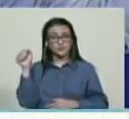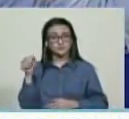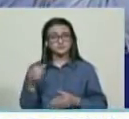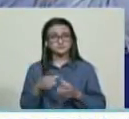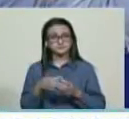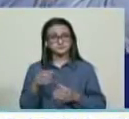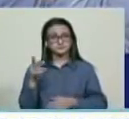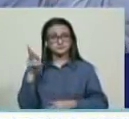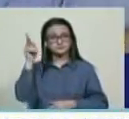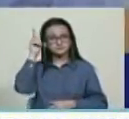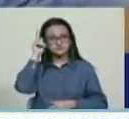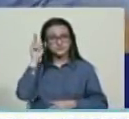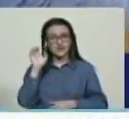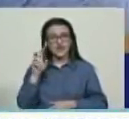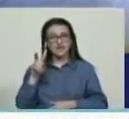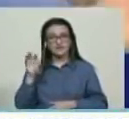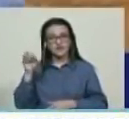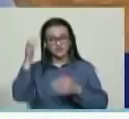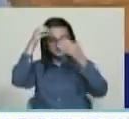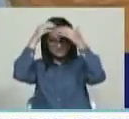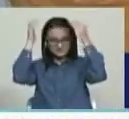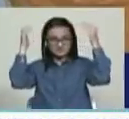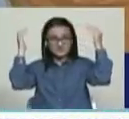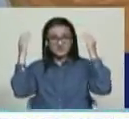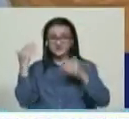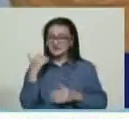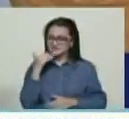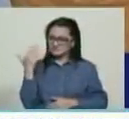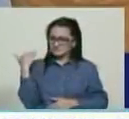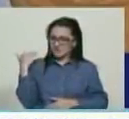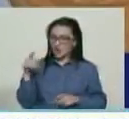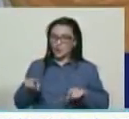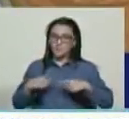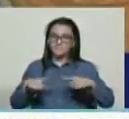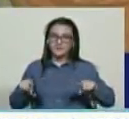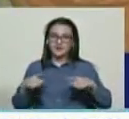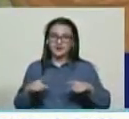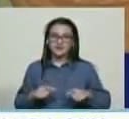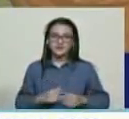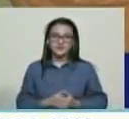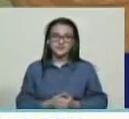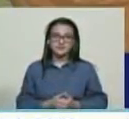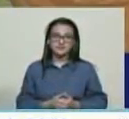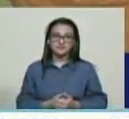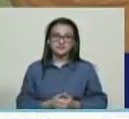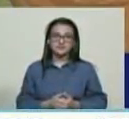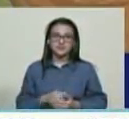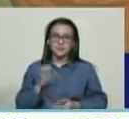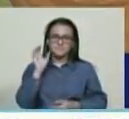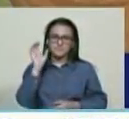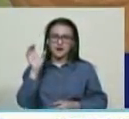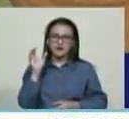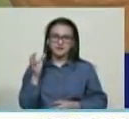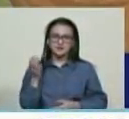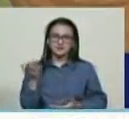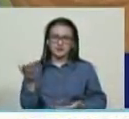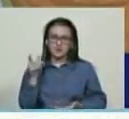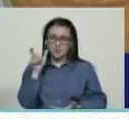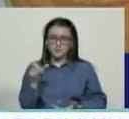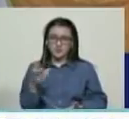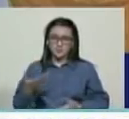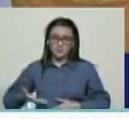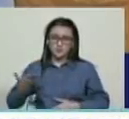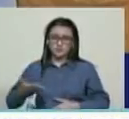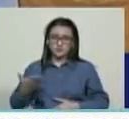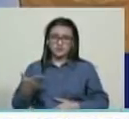jefe indio Evo Morales, que estuvo de cumpleaños en estos días, hijo ilustre de nuestra patria, declarado por la Asamblea